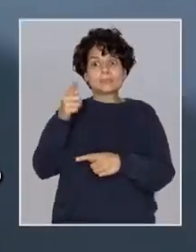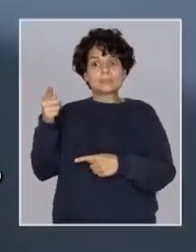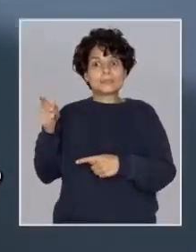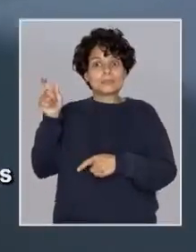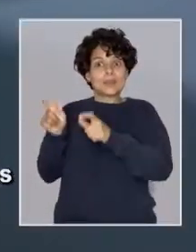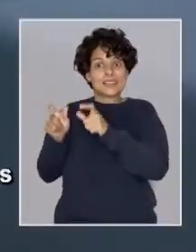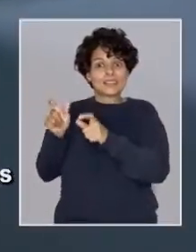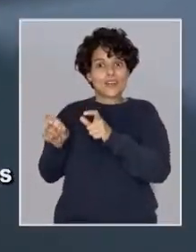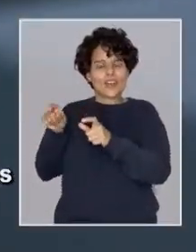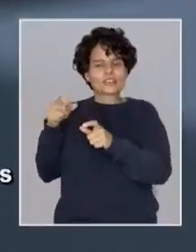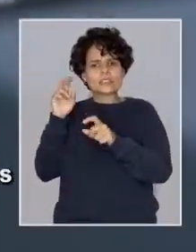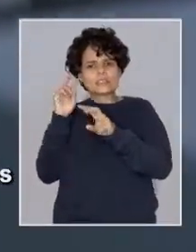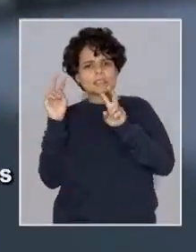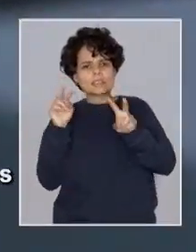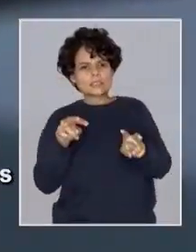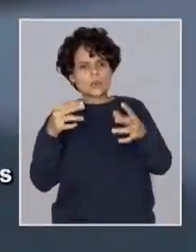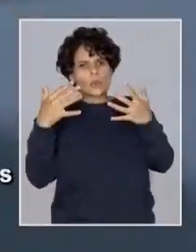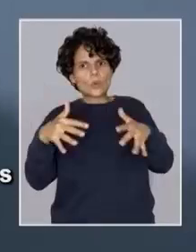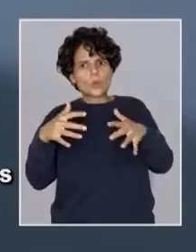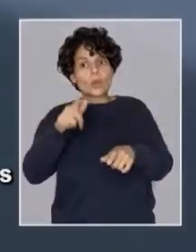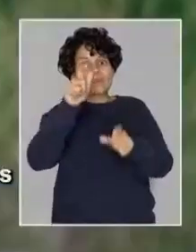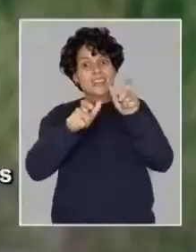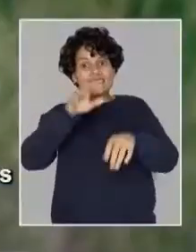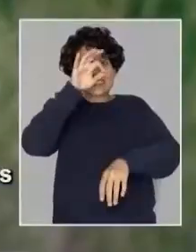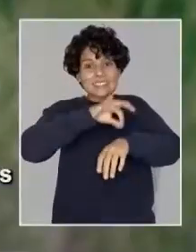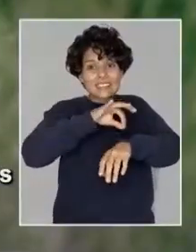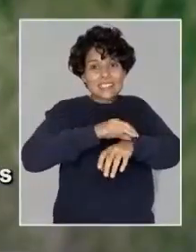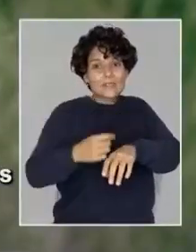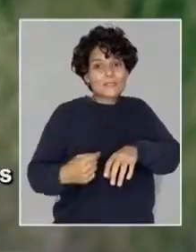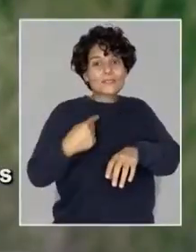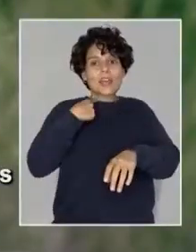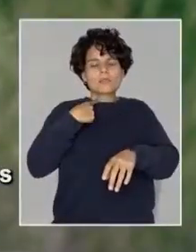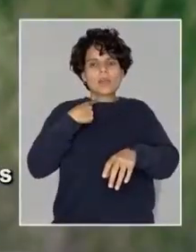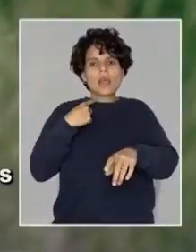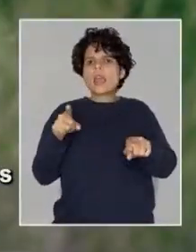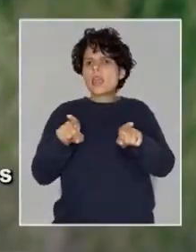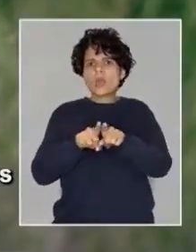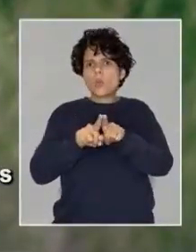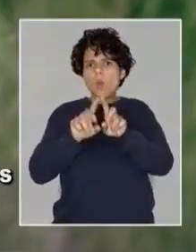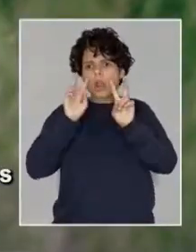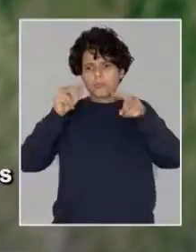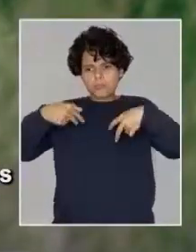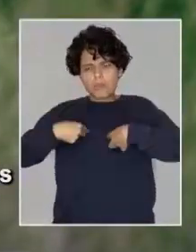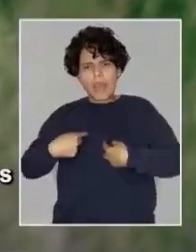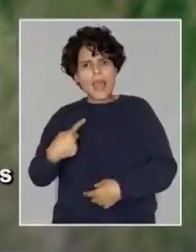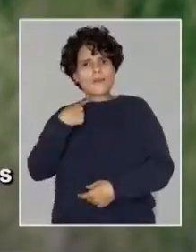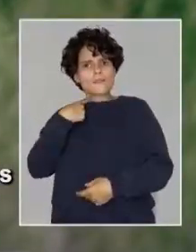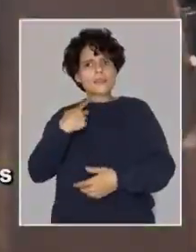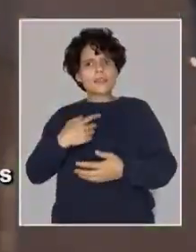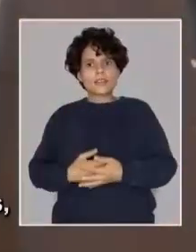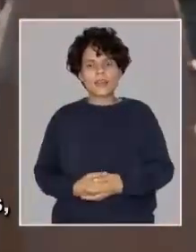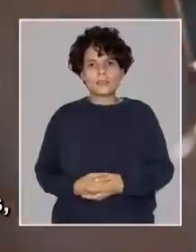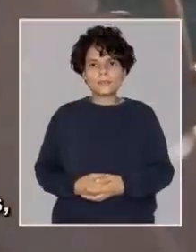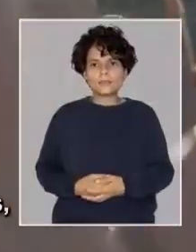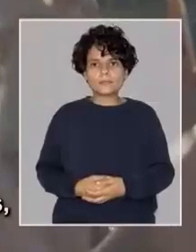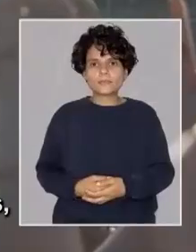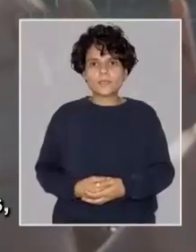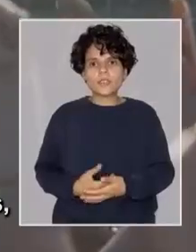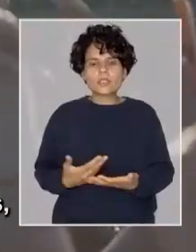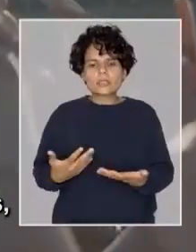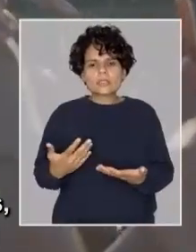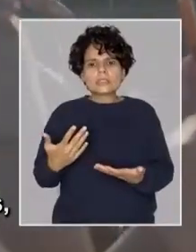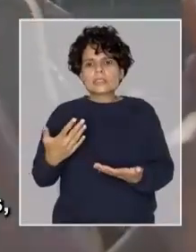de al frente que también ha entendido que cuando se enferman algunos de nuestros compatriotas, eso también nos afecta. Si